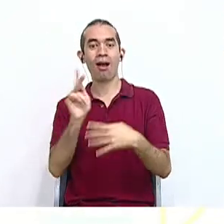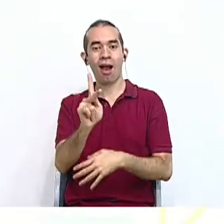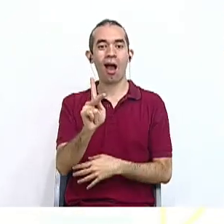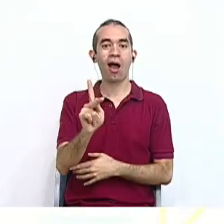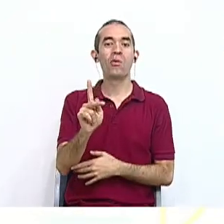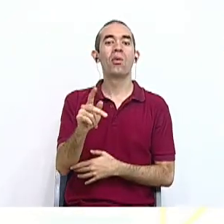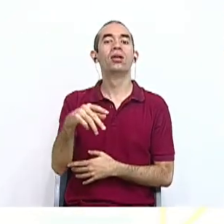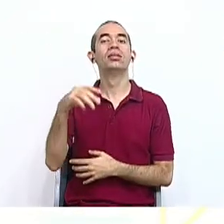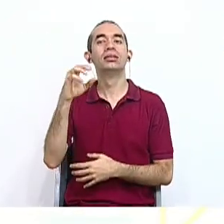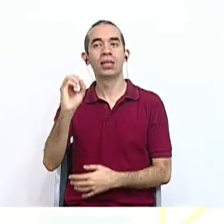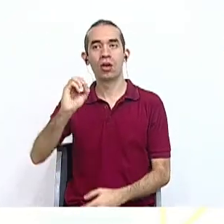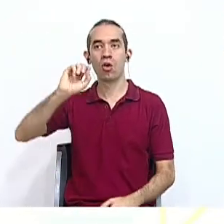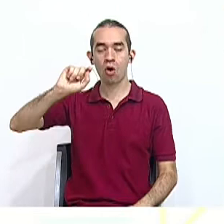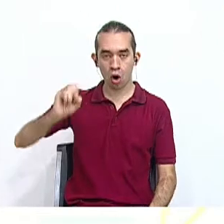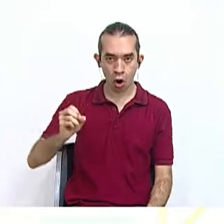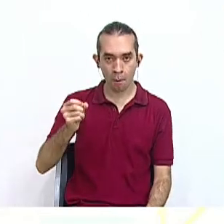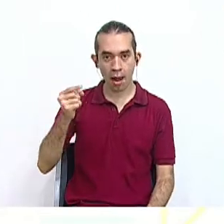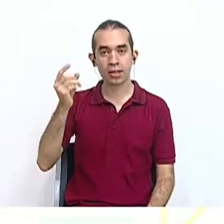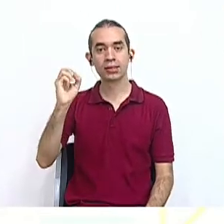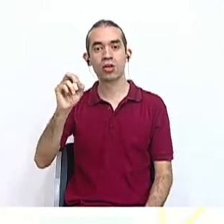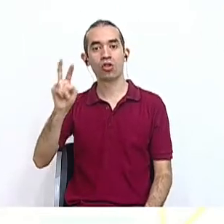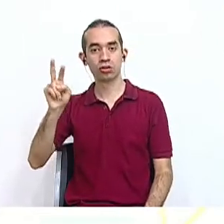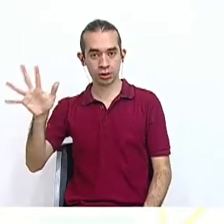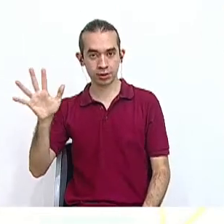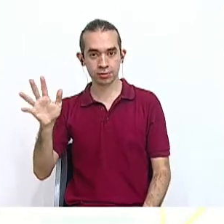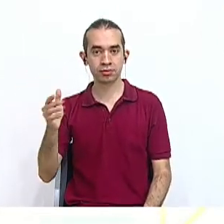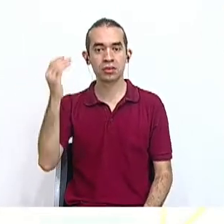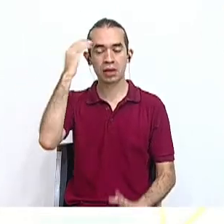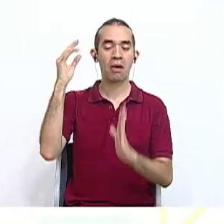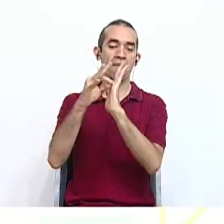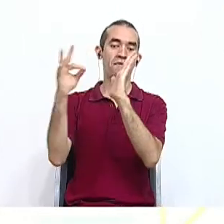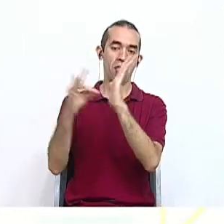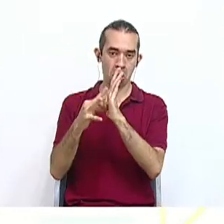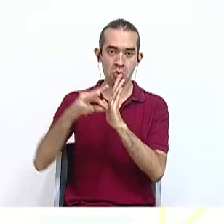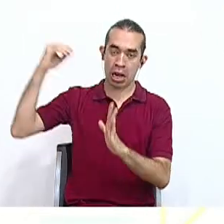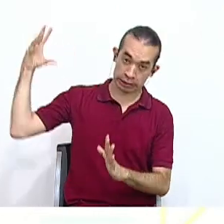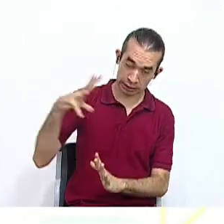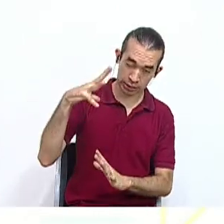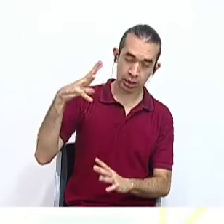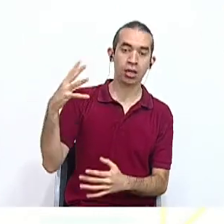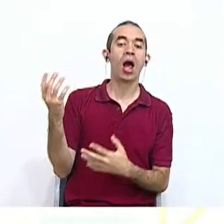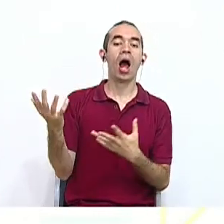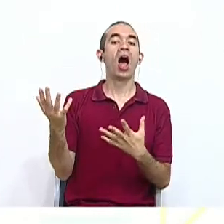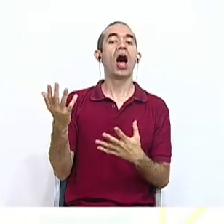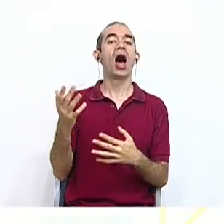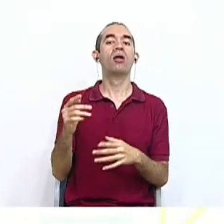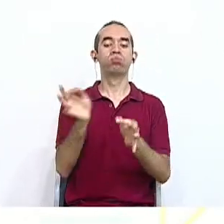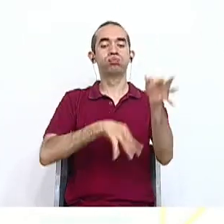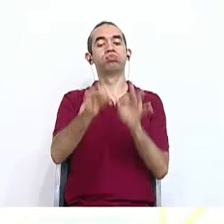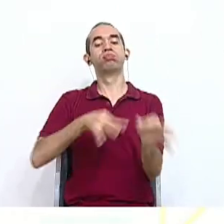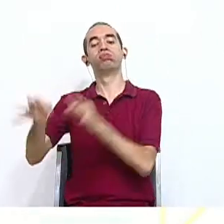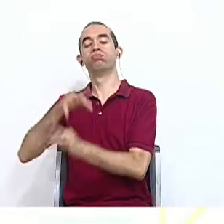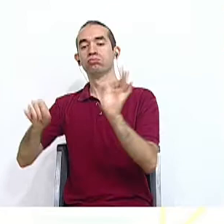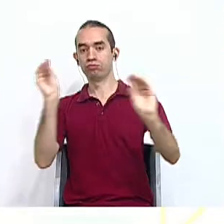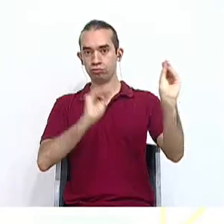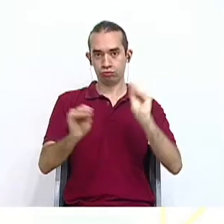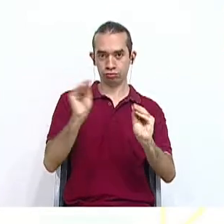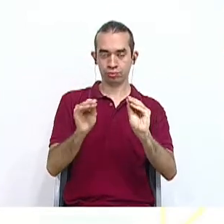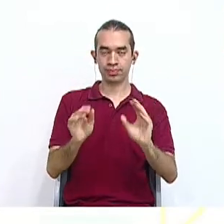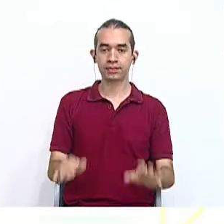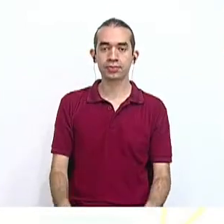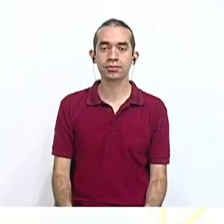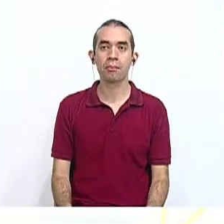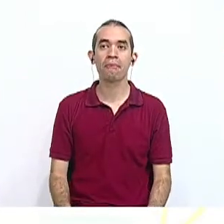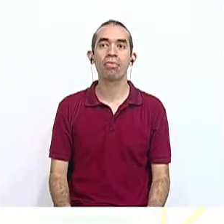0,025, pues utilizamos nuestra fórmula de intensidad de luz y sustituimos los valores de la siguiente manera.